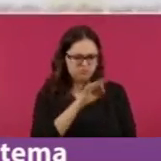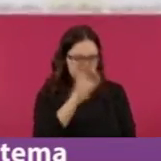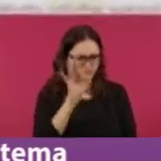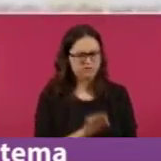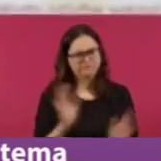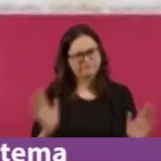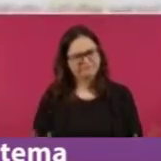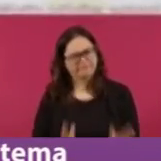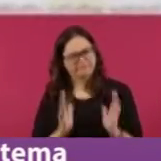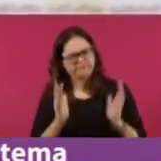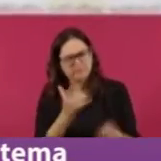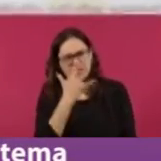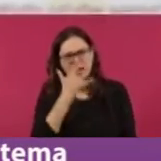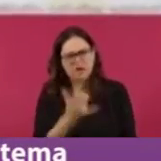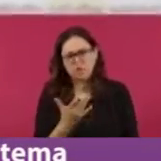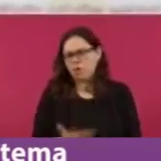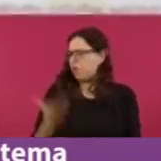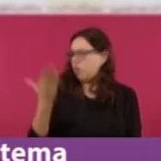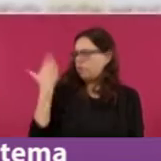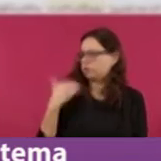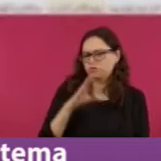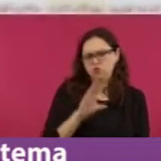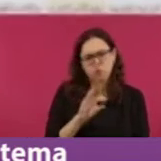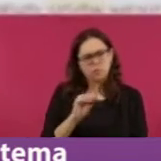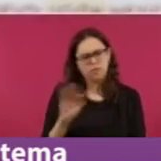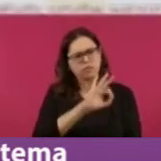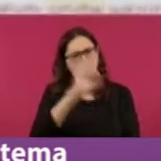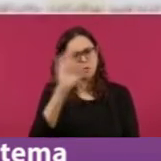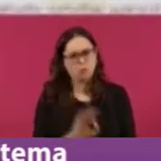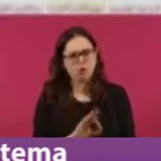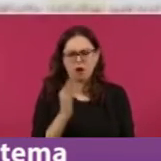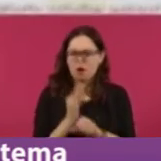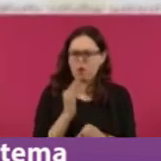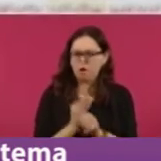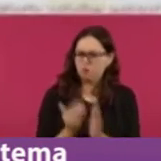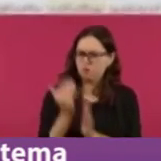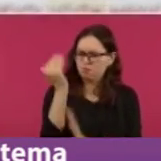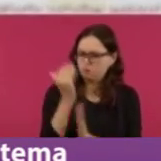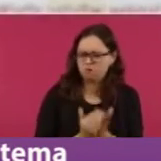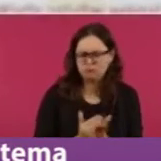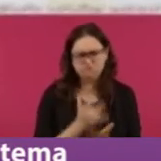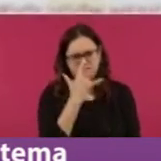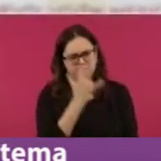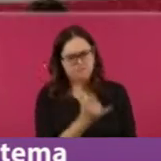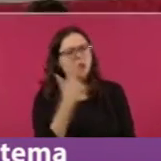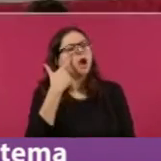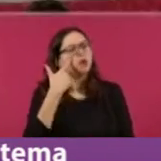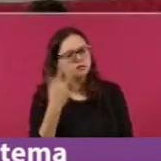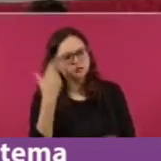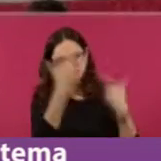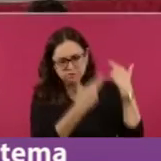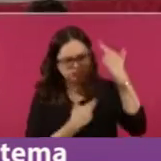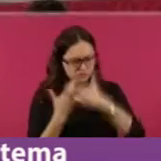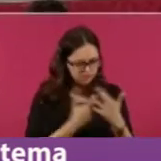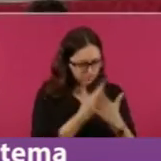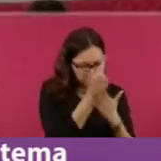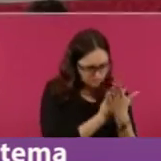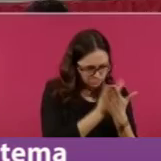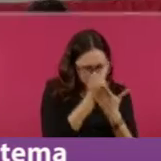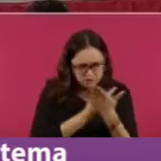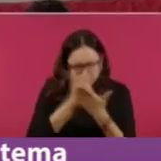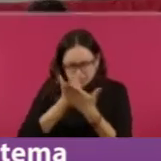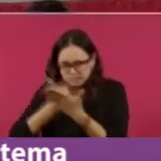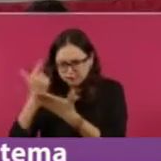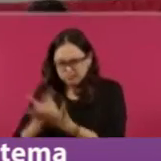conferencia mañanera del presidente de la República, Andrés Manuel López Obrador, de este 23 de agosto, el director del Instituto Mexicano del Seguro Social,